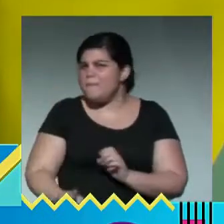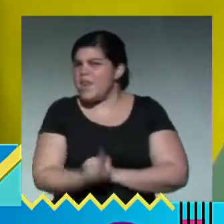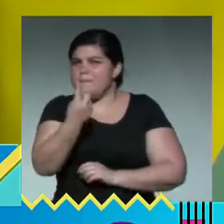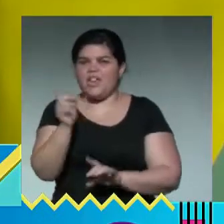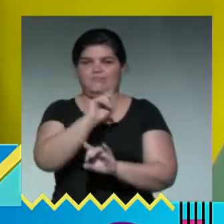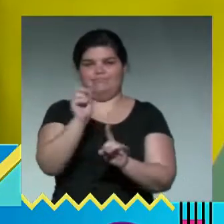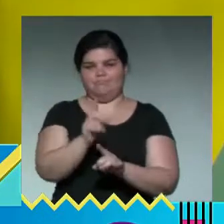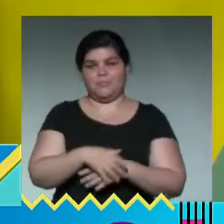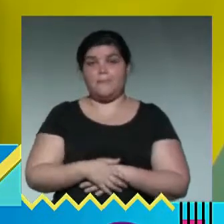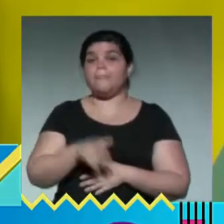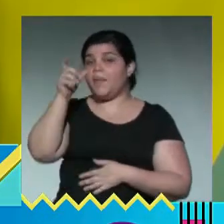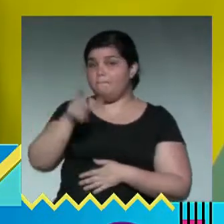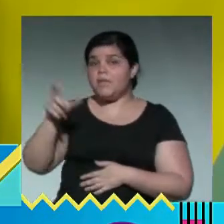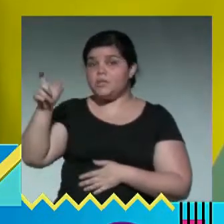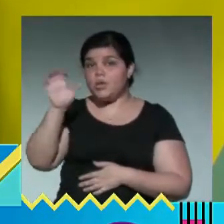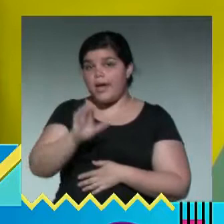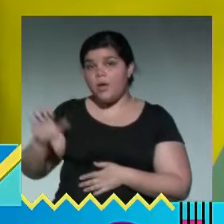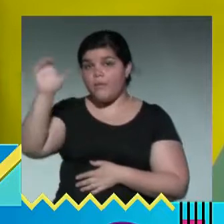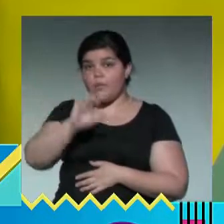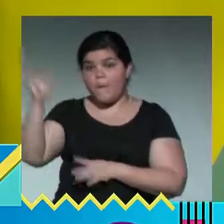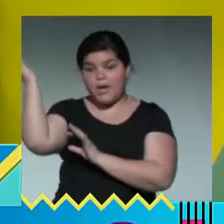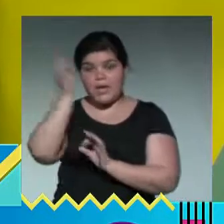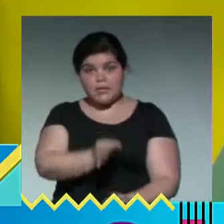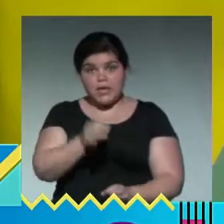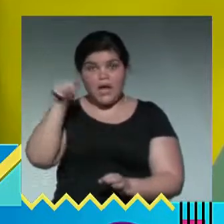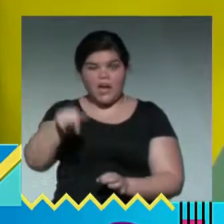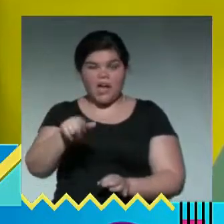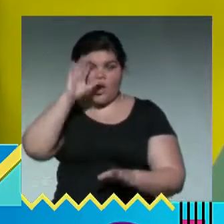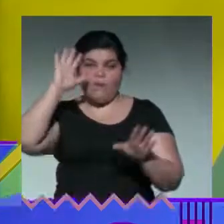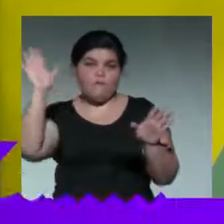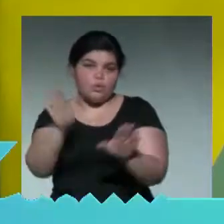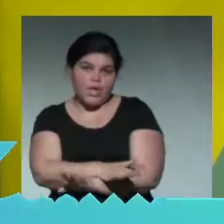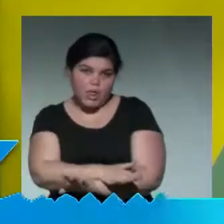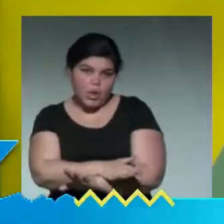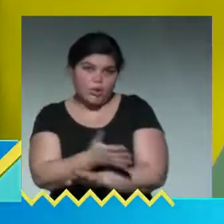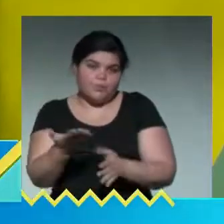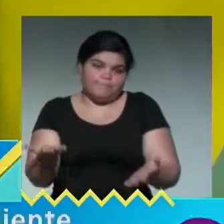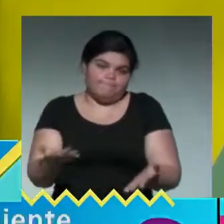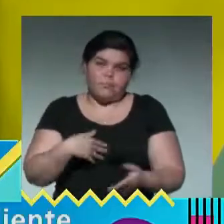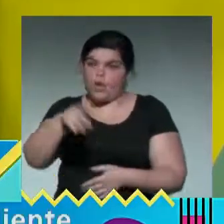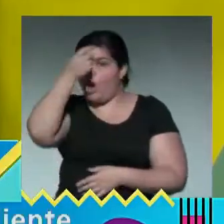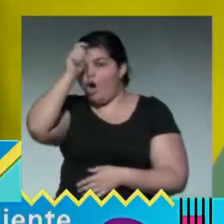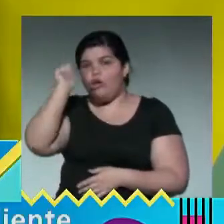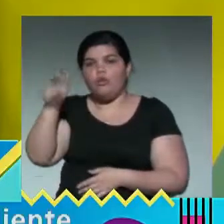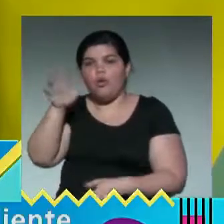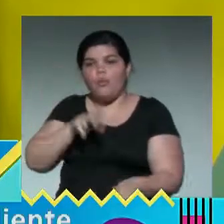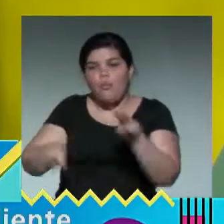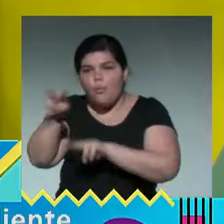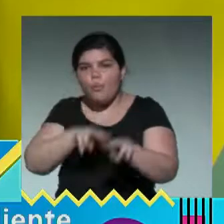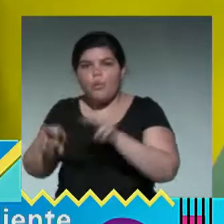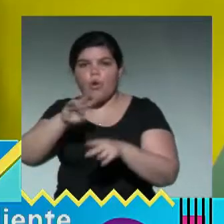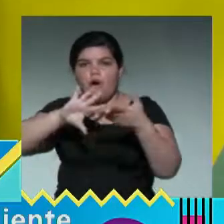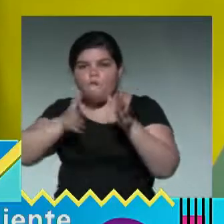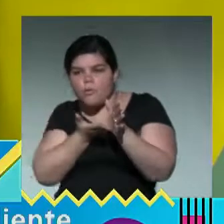llegada del hombre europeo a estas tierras por equivocación, porque en realidad era Colón que buscaba una nueva ruta para